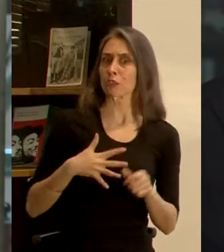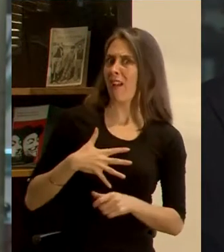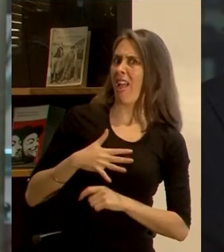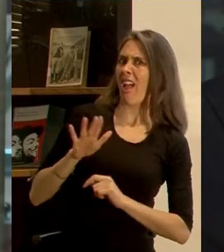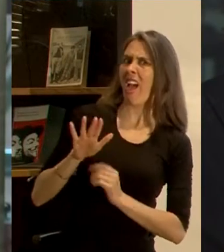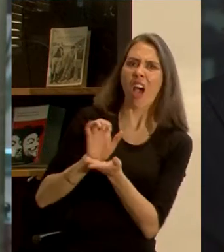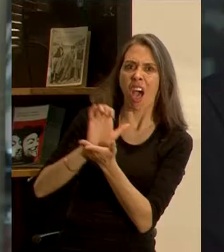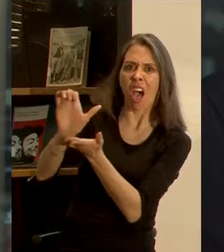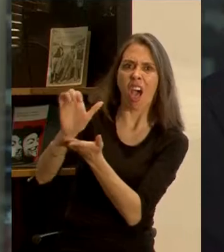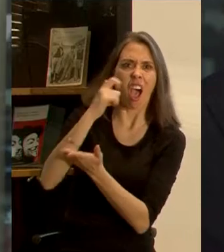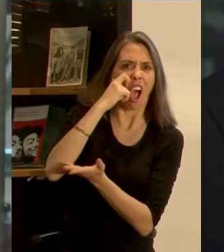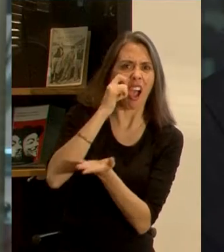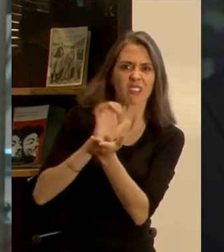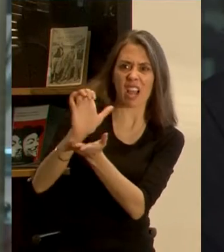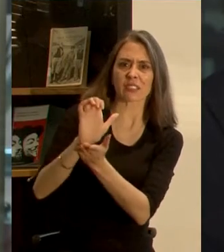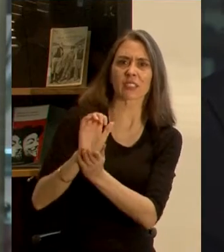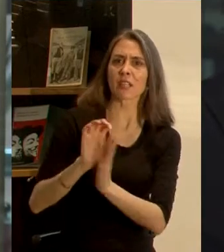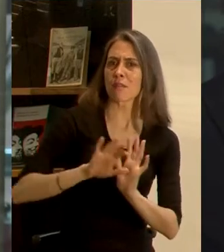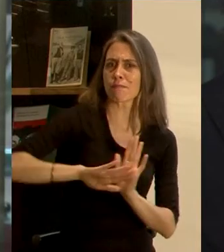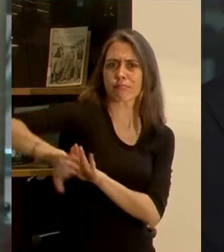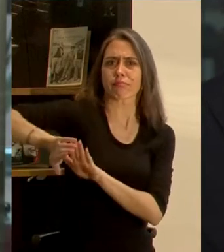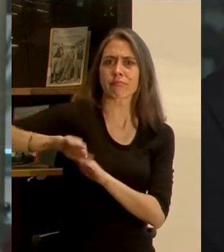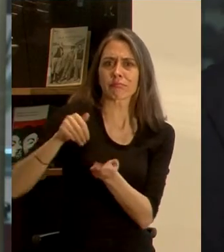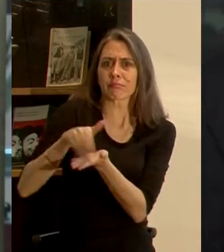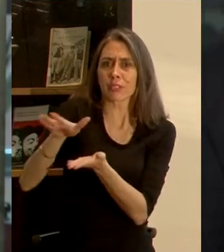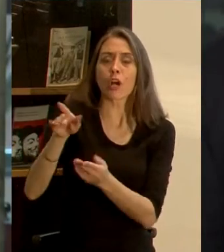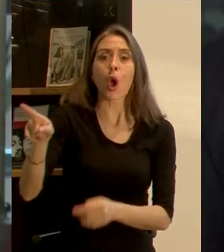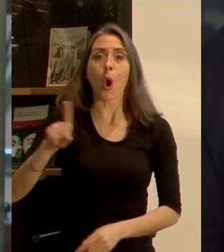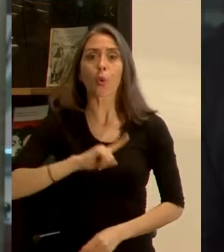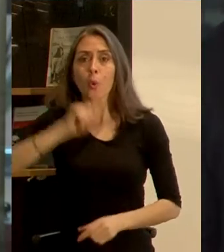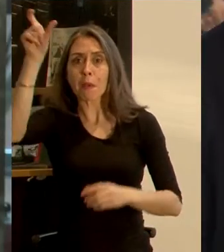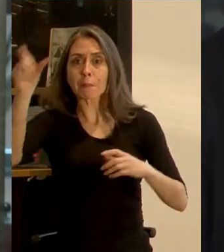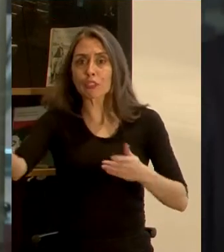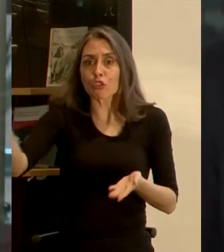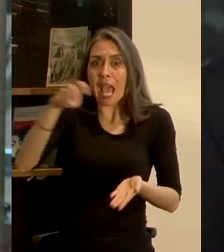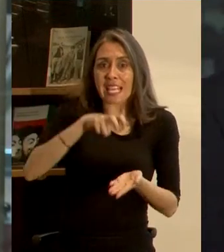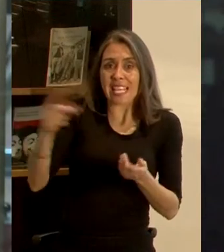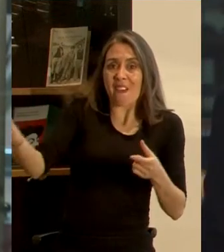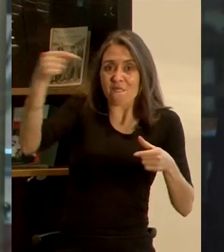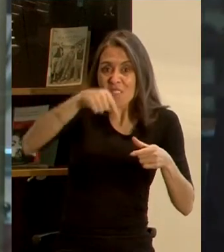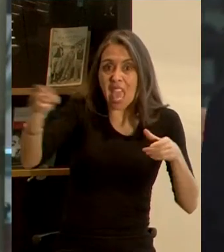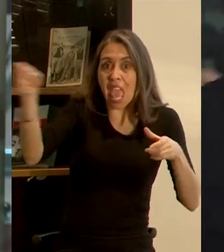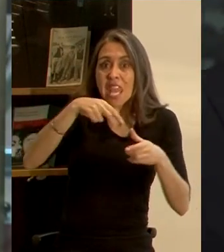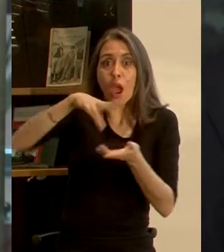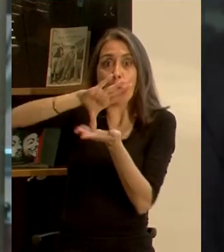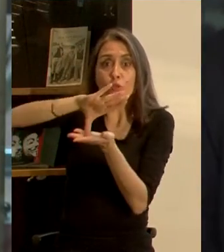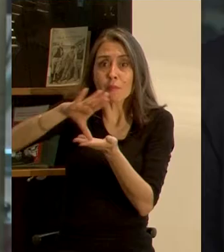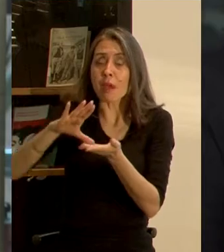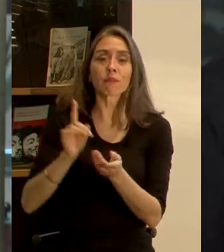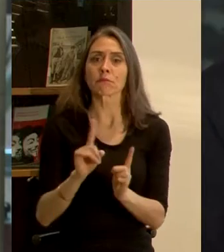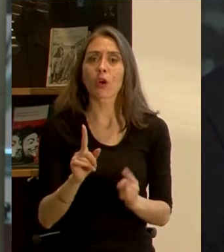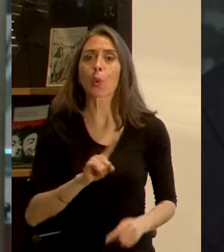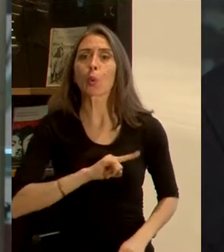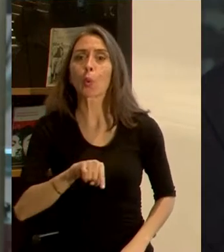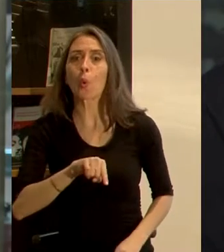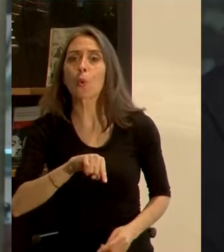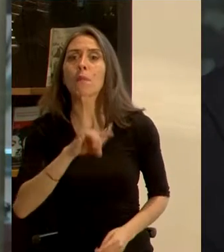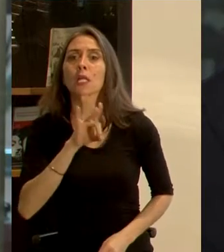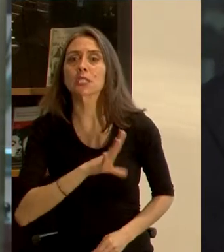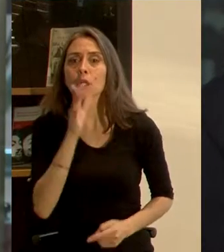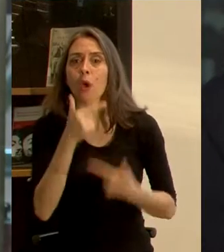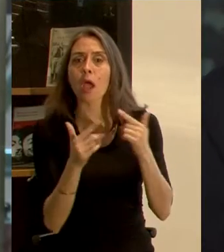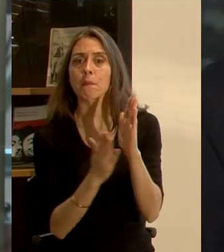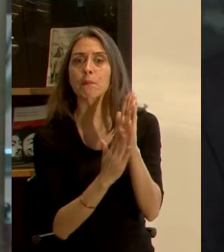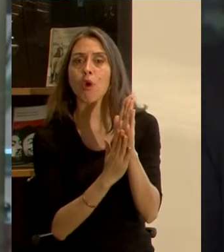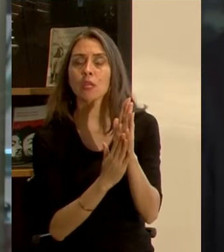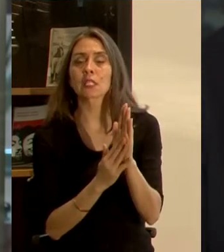la xenofobia, y eso no es culpa de los migrantes, es culpa de un país que no tiene política. Y bueno, y además vamos a